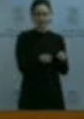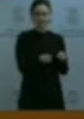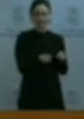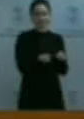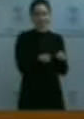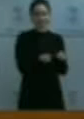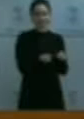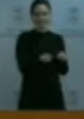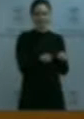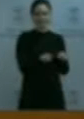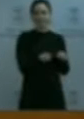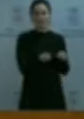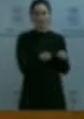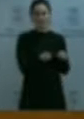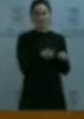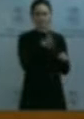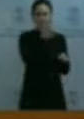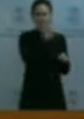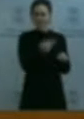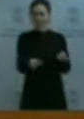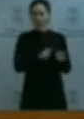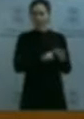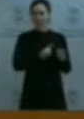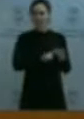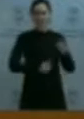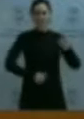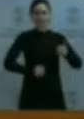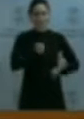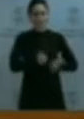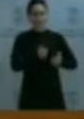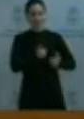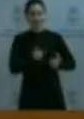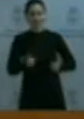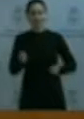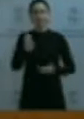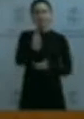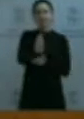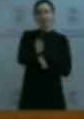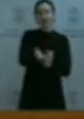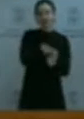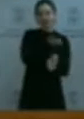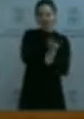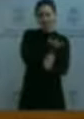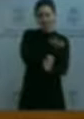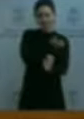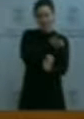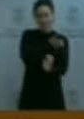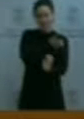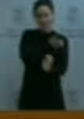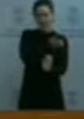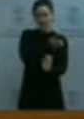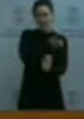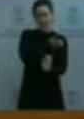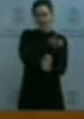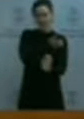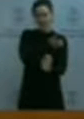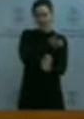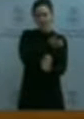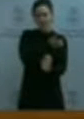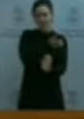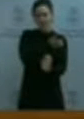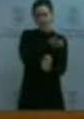especie de competición a ver quién presenta antes, bien, yo sencillamente no lo veo así. Nosotros traemos esta proposición de ley porque